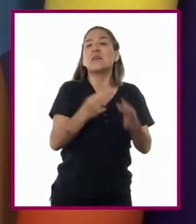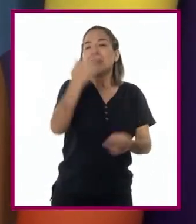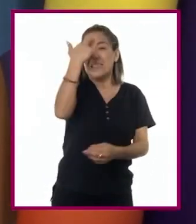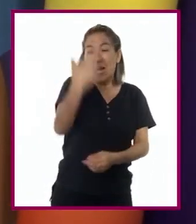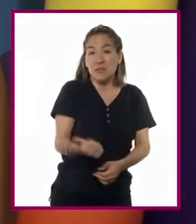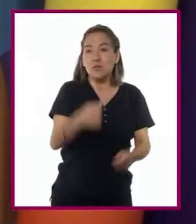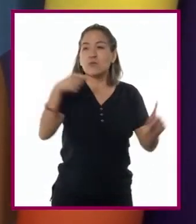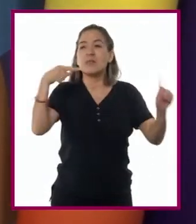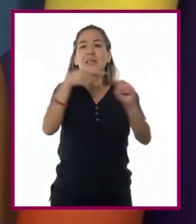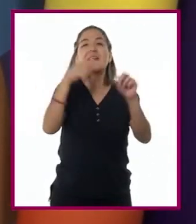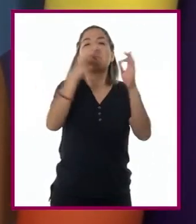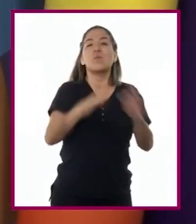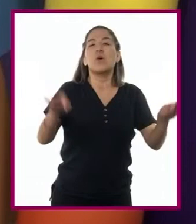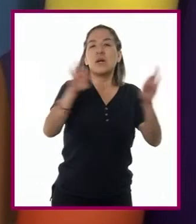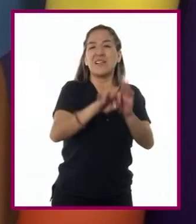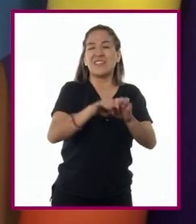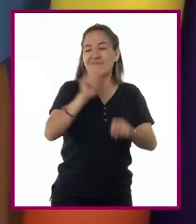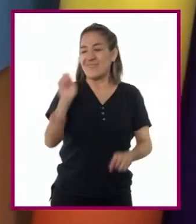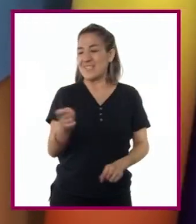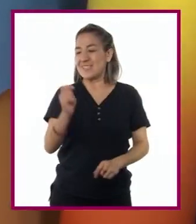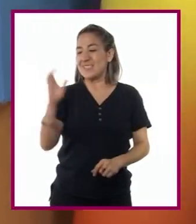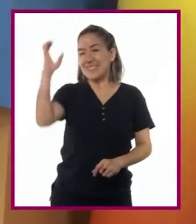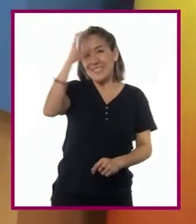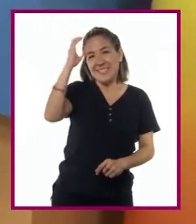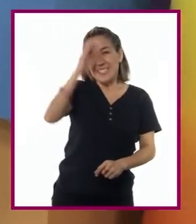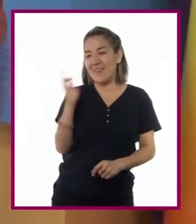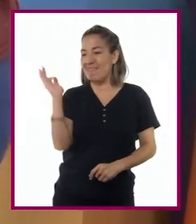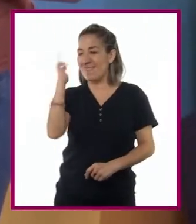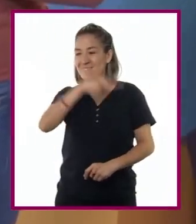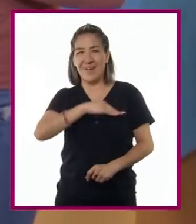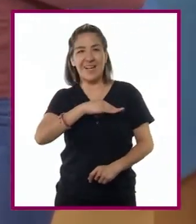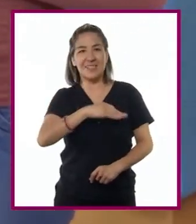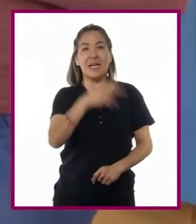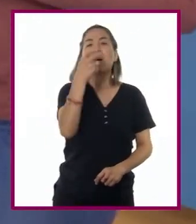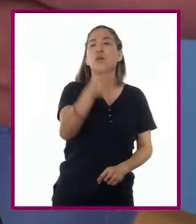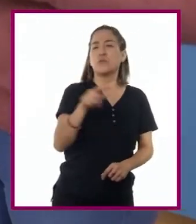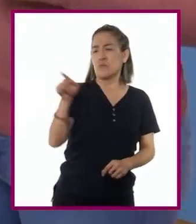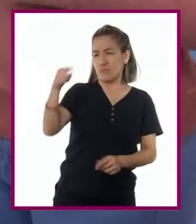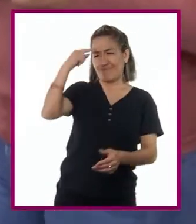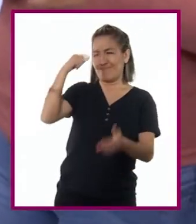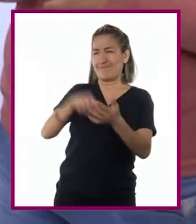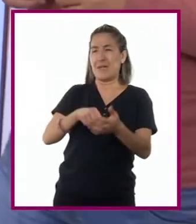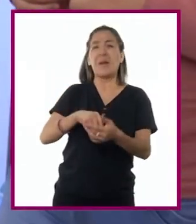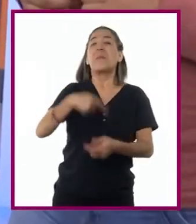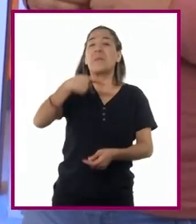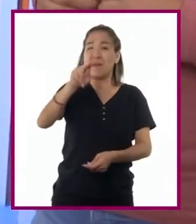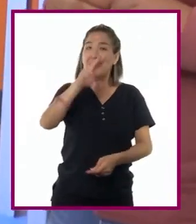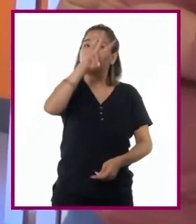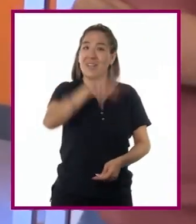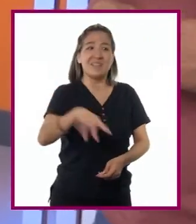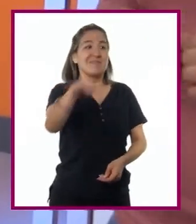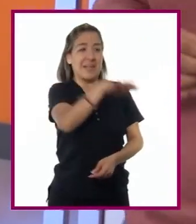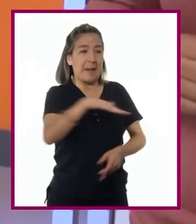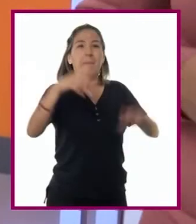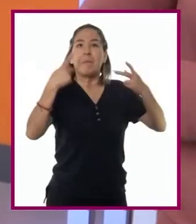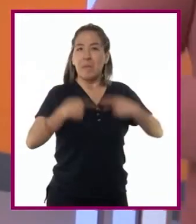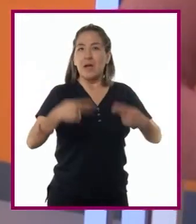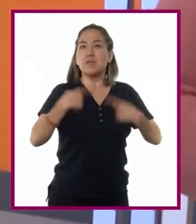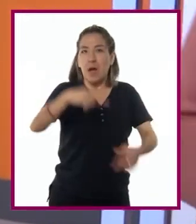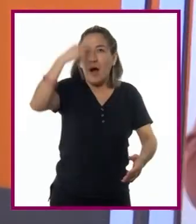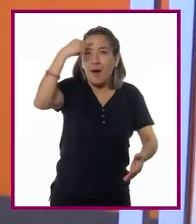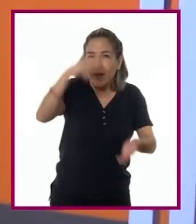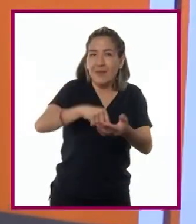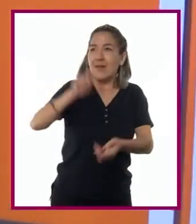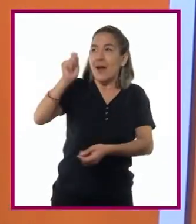para considerarla como una pseudociencia. Pues aunque no lo crea, maestra, es muy común saber de gente que cree en la